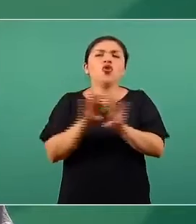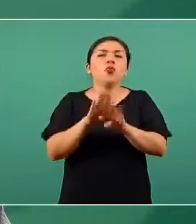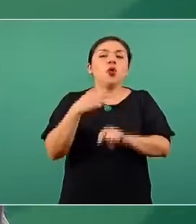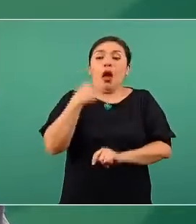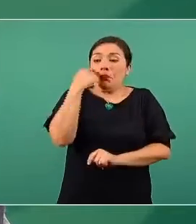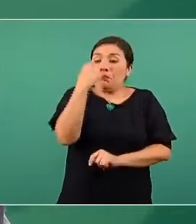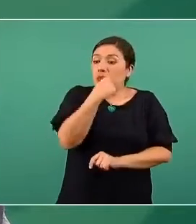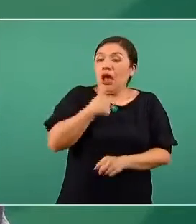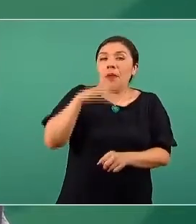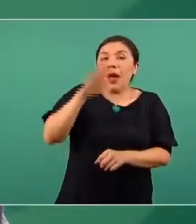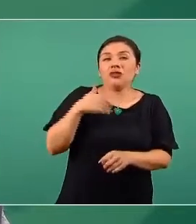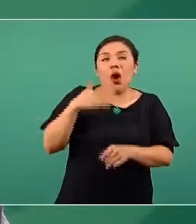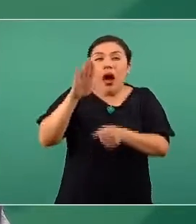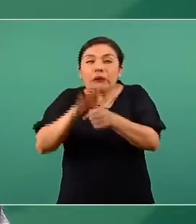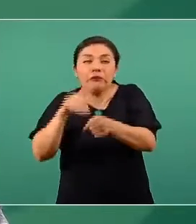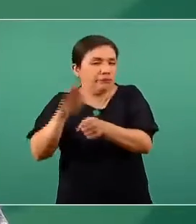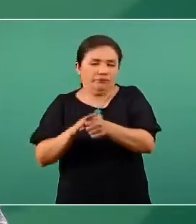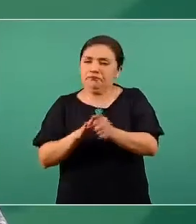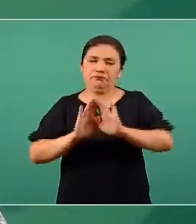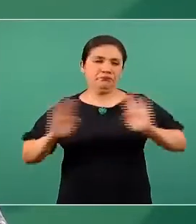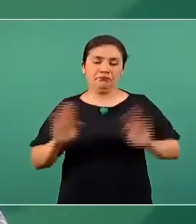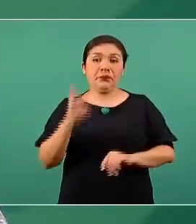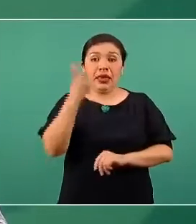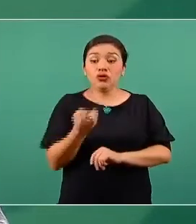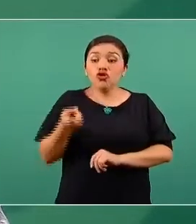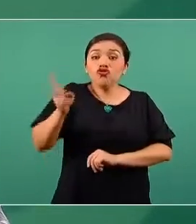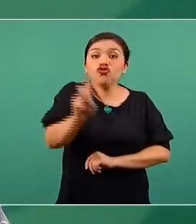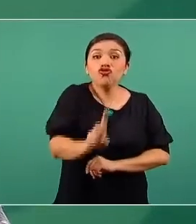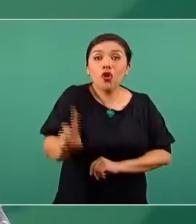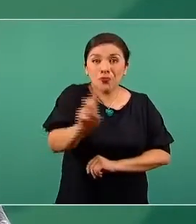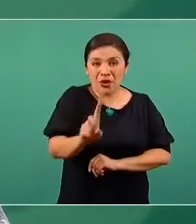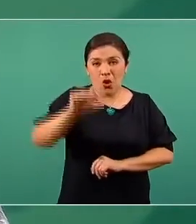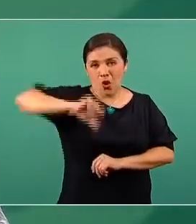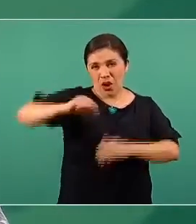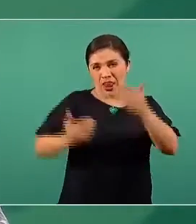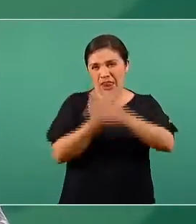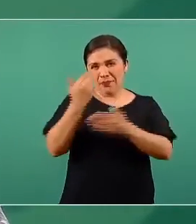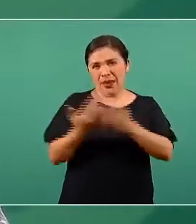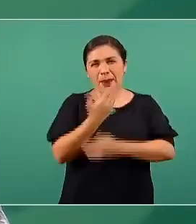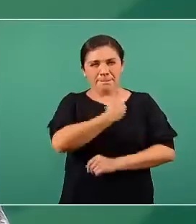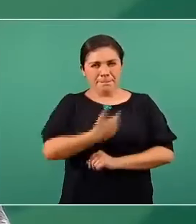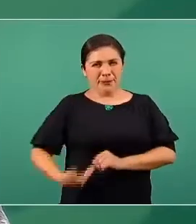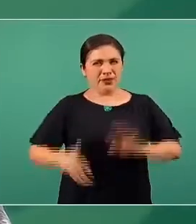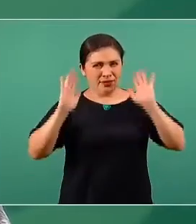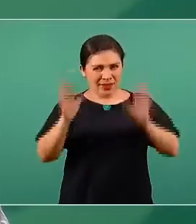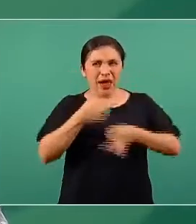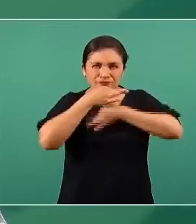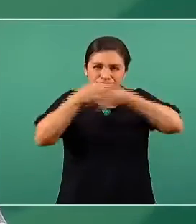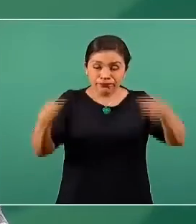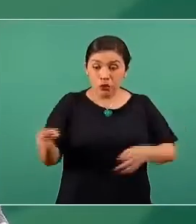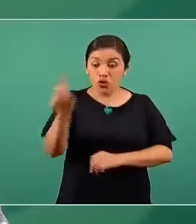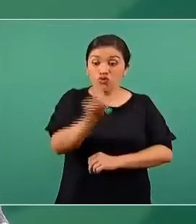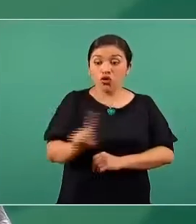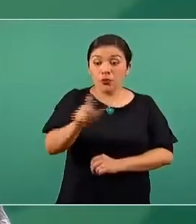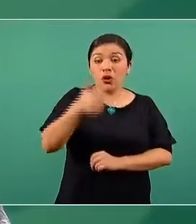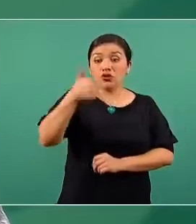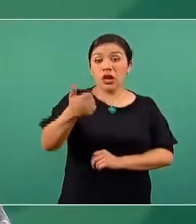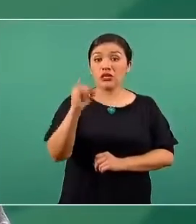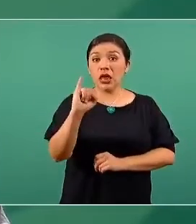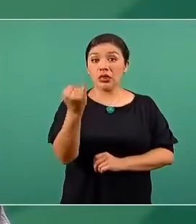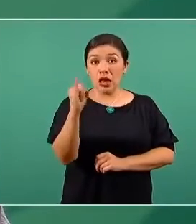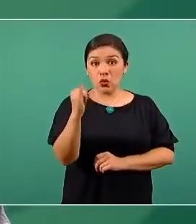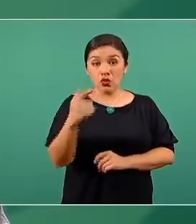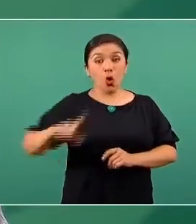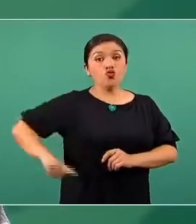preferencias. El domingo, como lo anunció el presidente esta mañana, el domingo 6 de junio, decidimos,